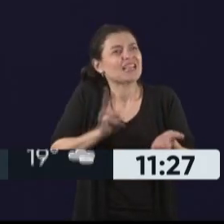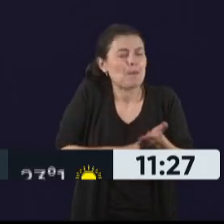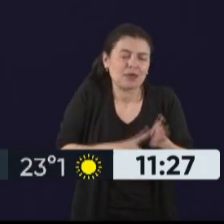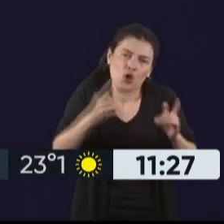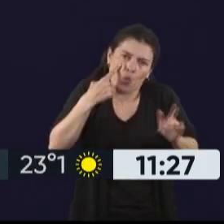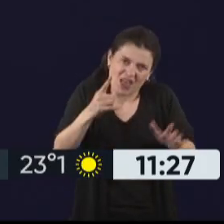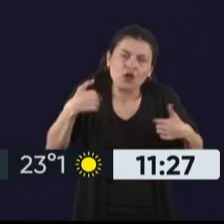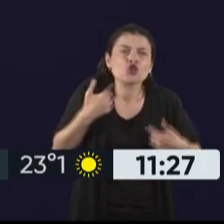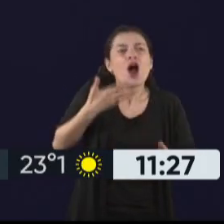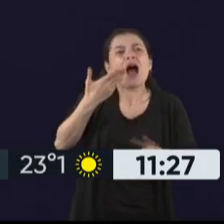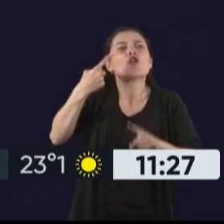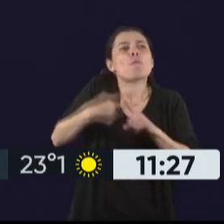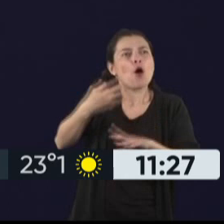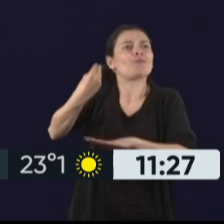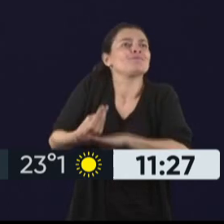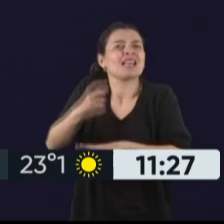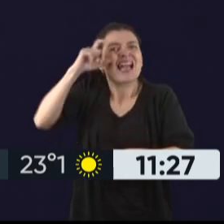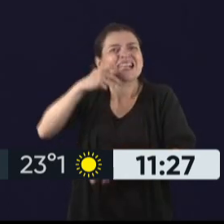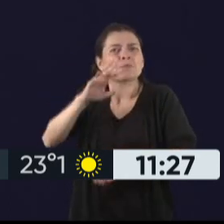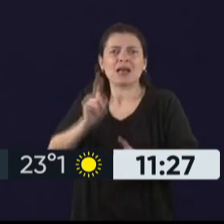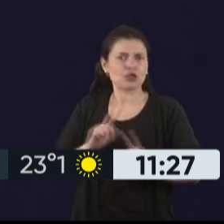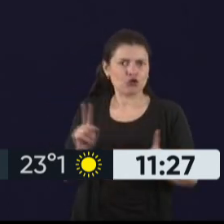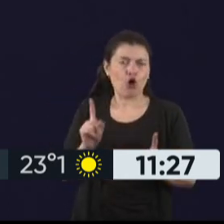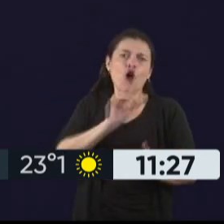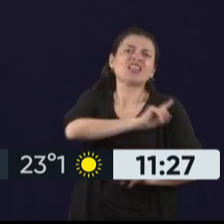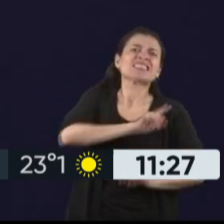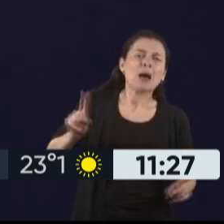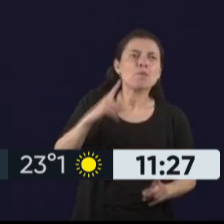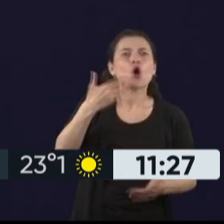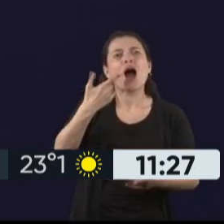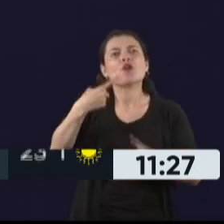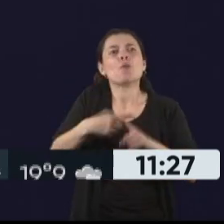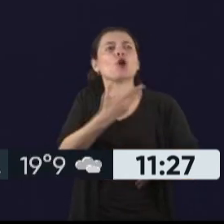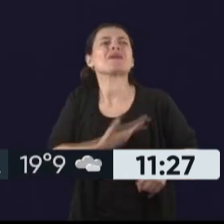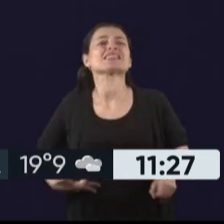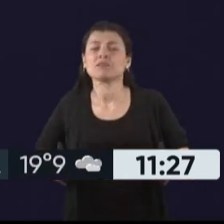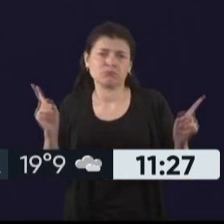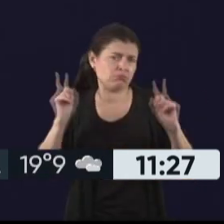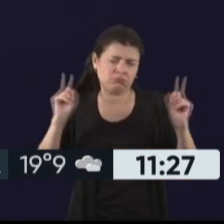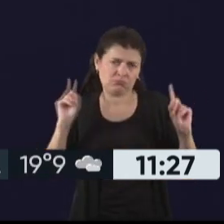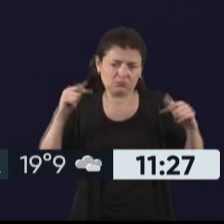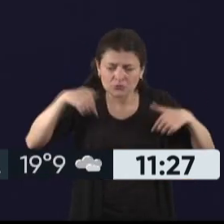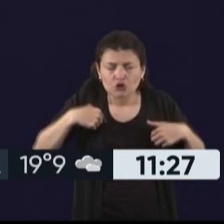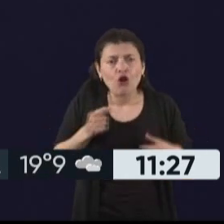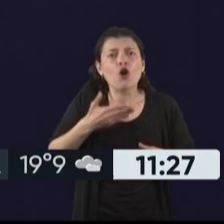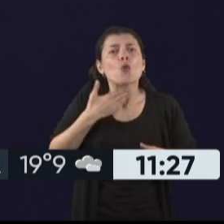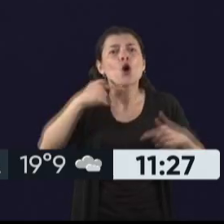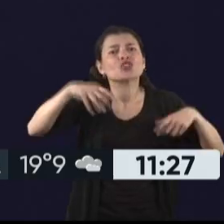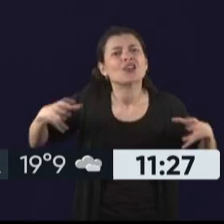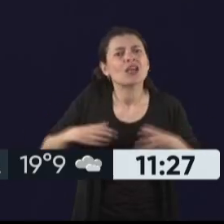de Spert, ni hablo en nombre de él, simplemente te doy hasta